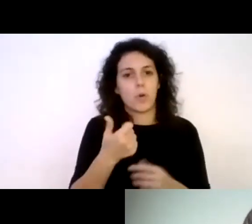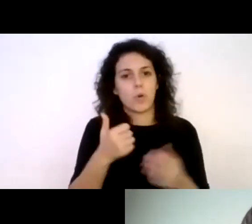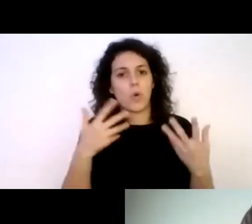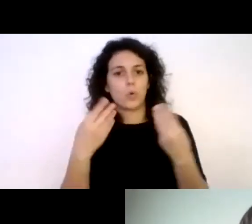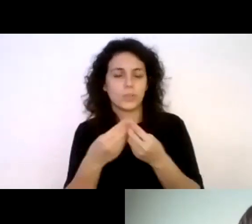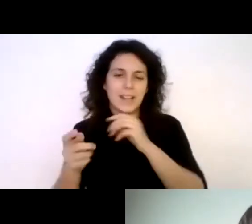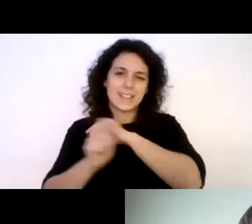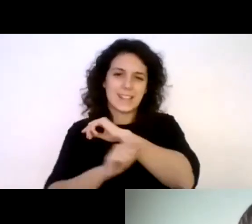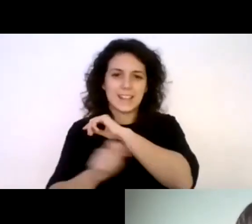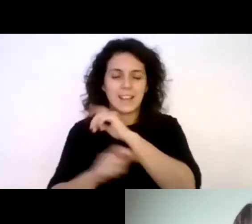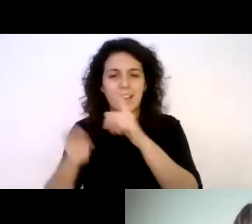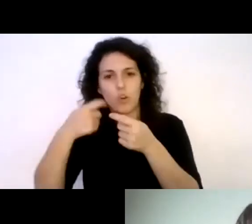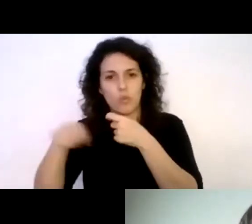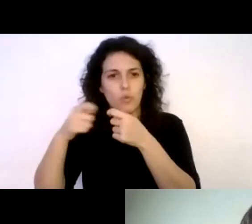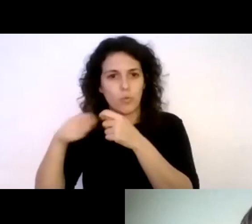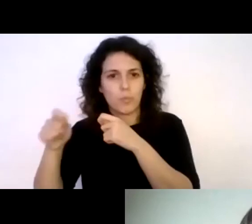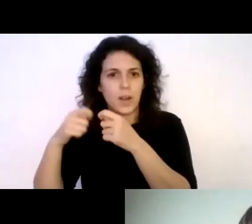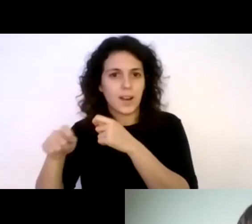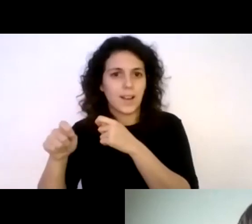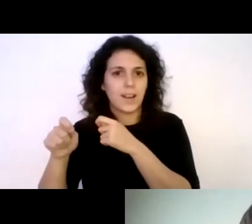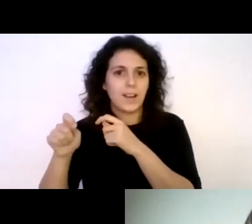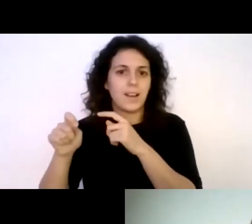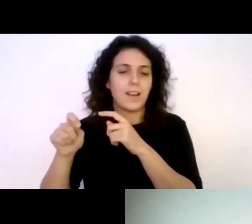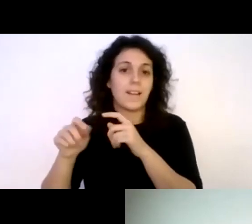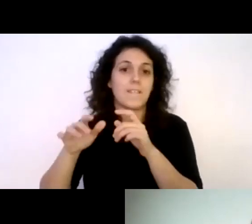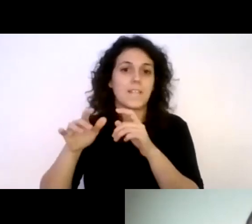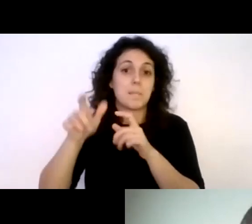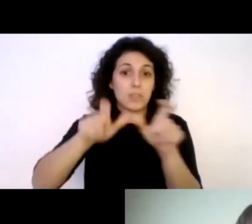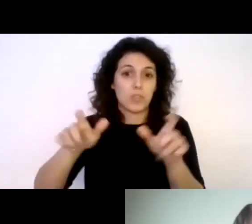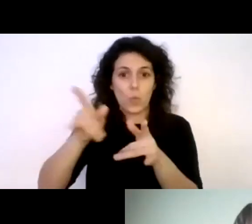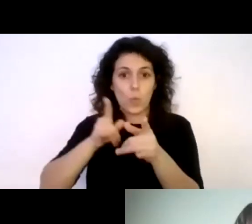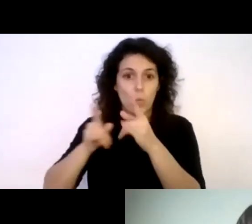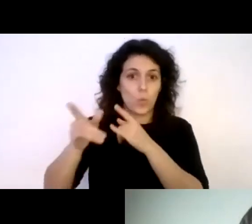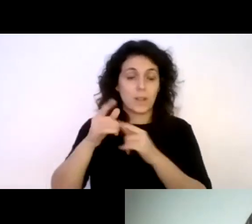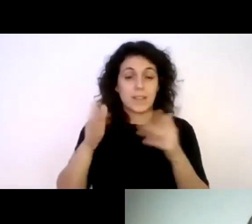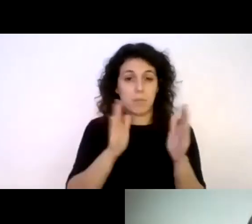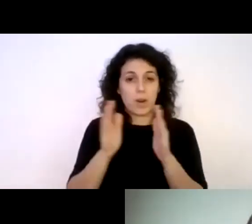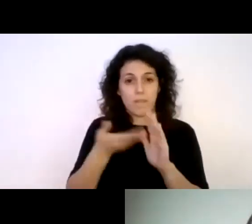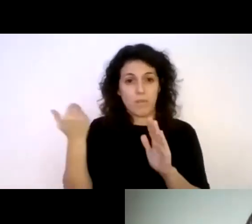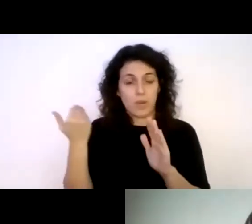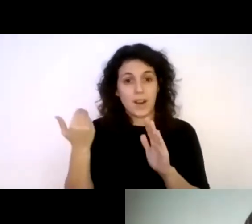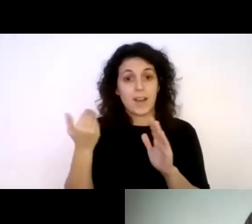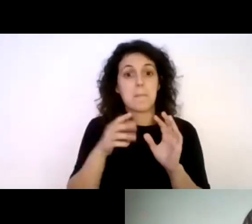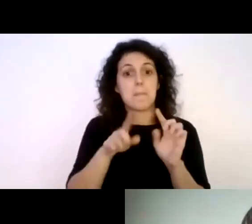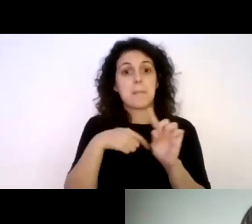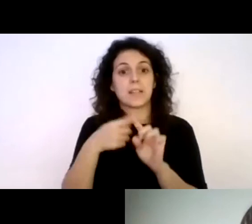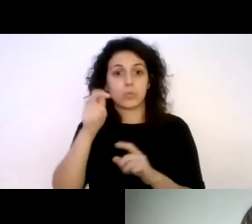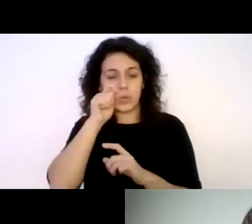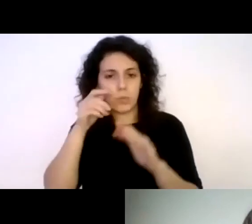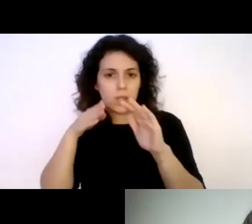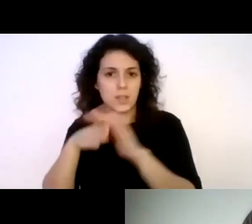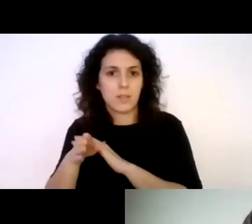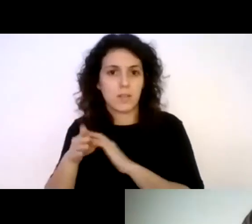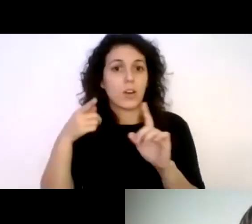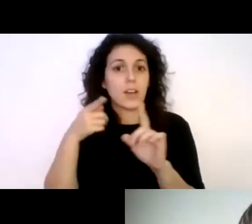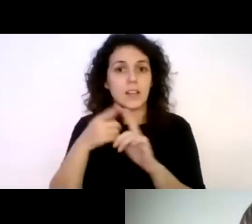estrategia comarcal de atraer gente fuera de temporada con el turismo accesible para que todo case y